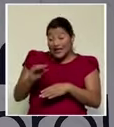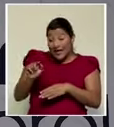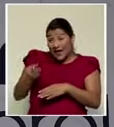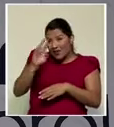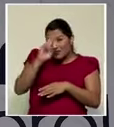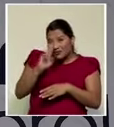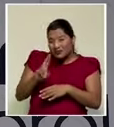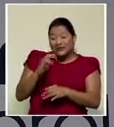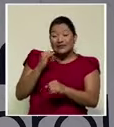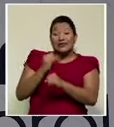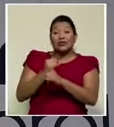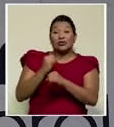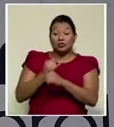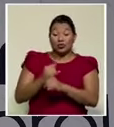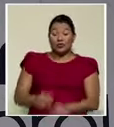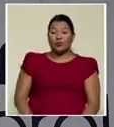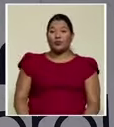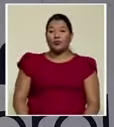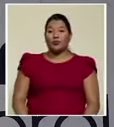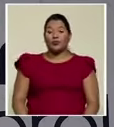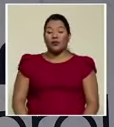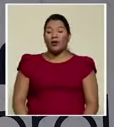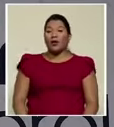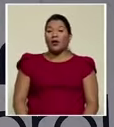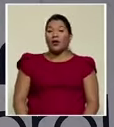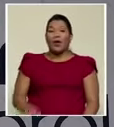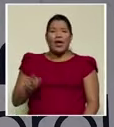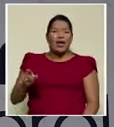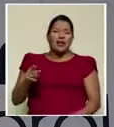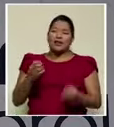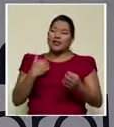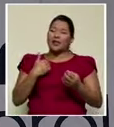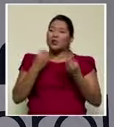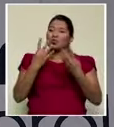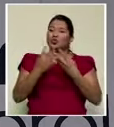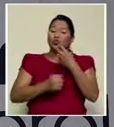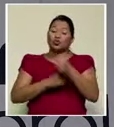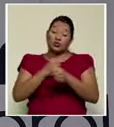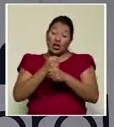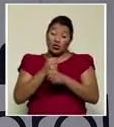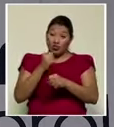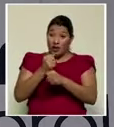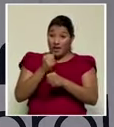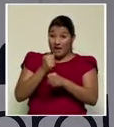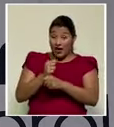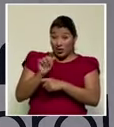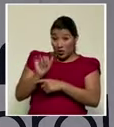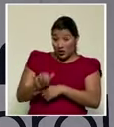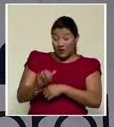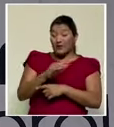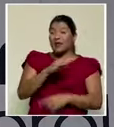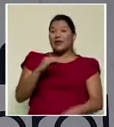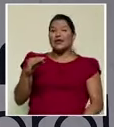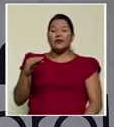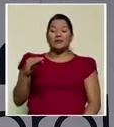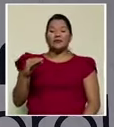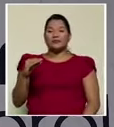la institucionalidad electoral. No en vano le ha dedicado tantos años de su vida. Y lo cierto es